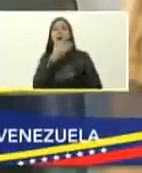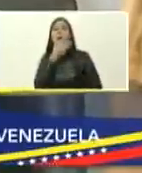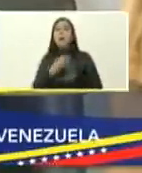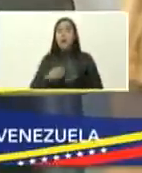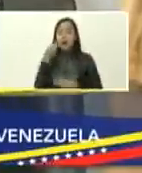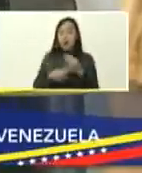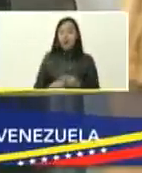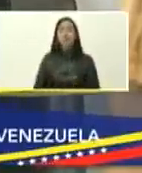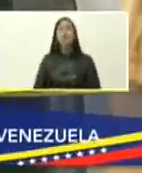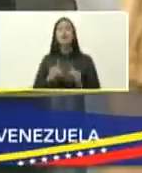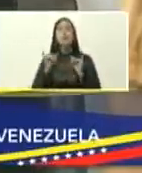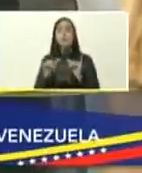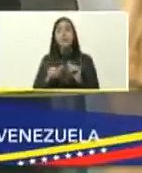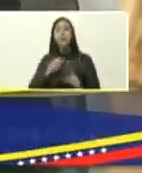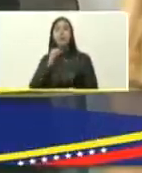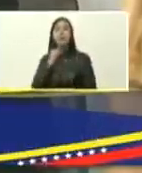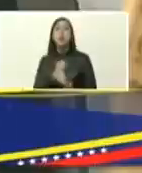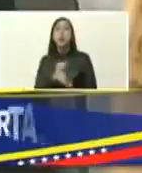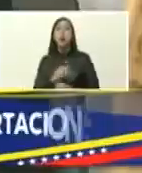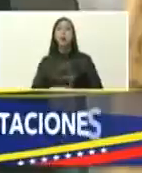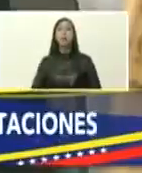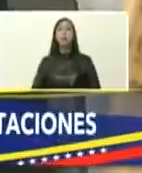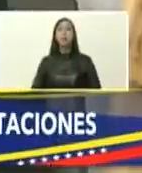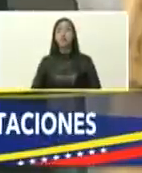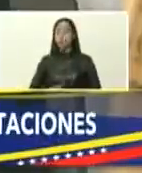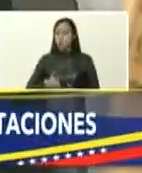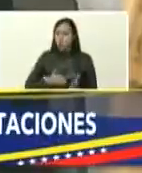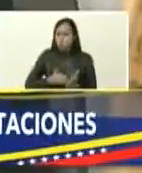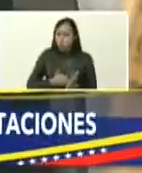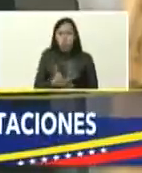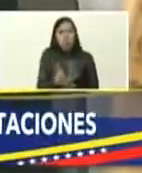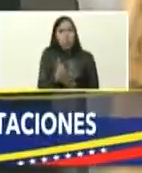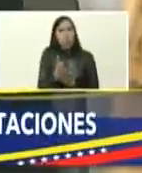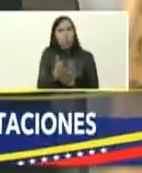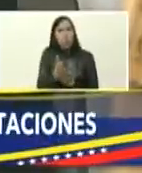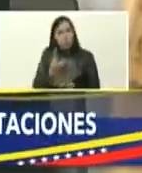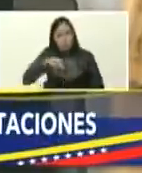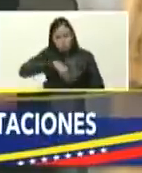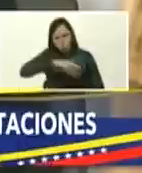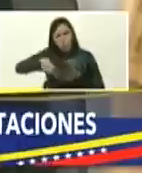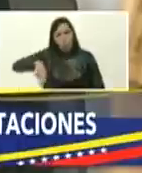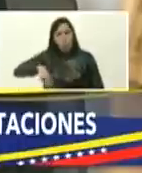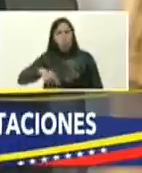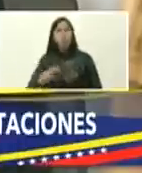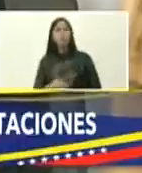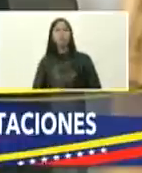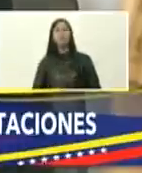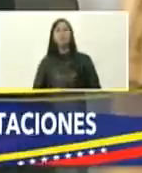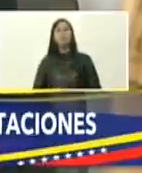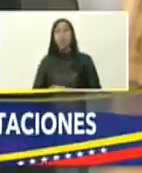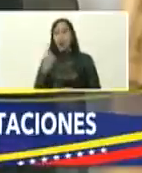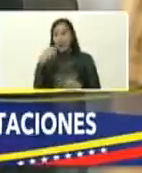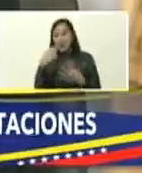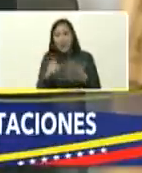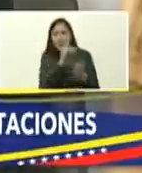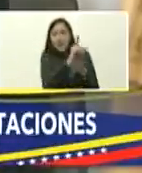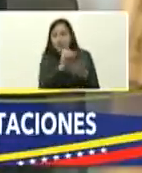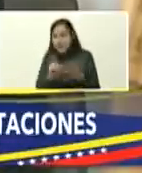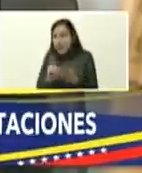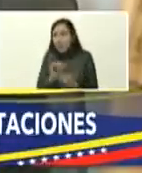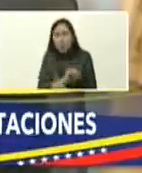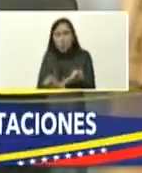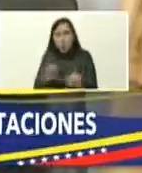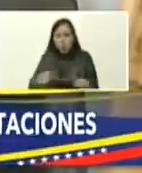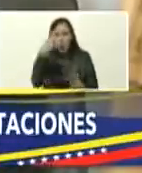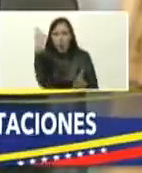actividad exportadora. Ya hemos avanzado, sin duda alguna, hemos eliminado trámites. Como bien lo dijo usted, se